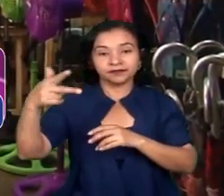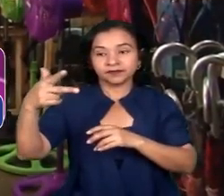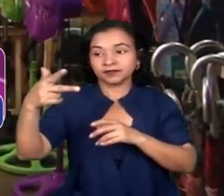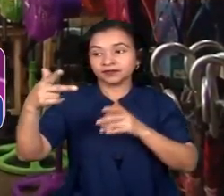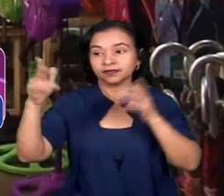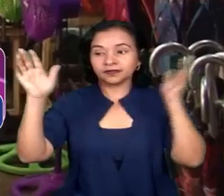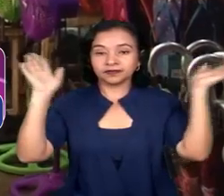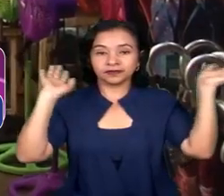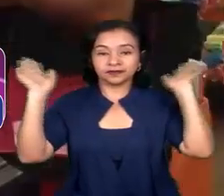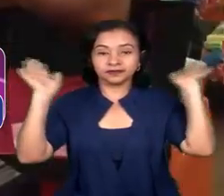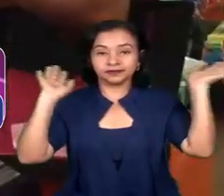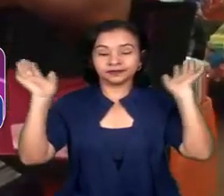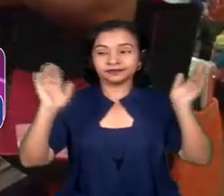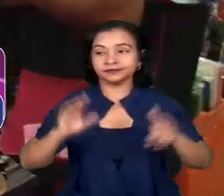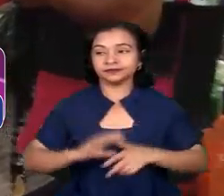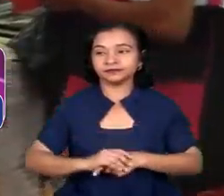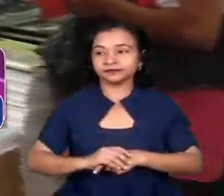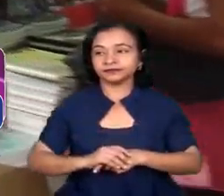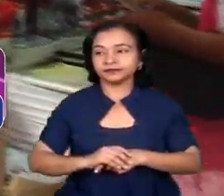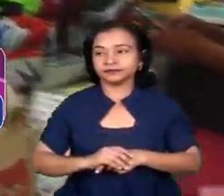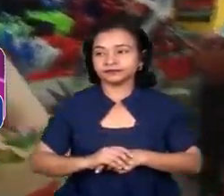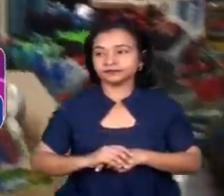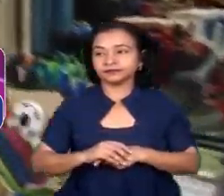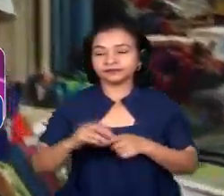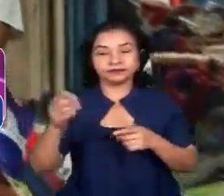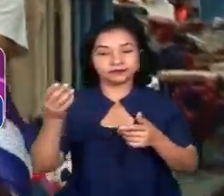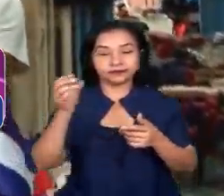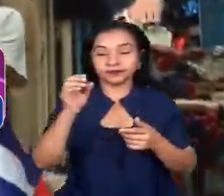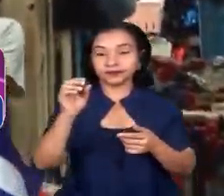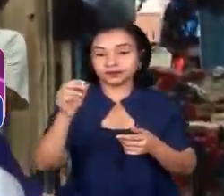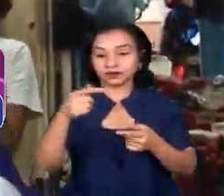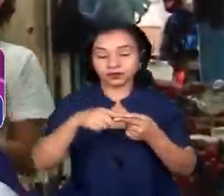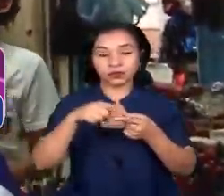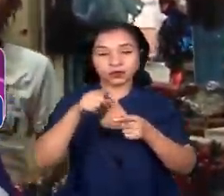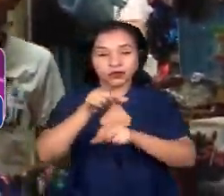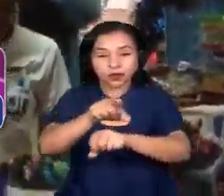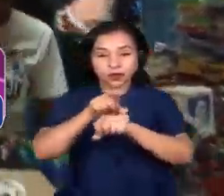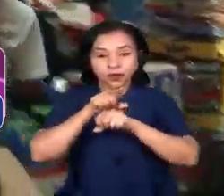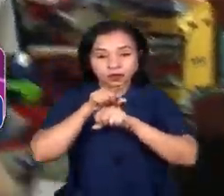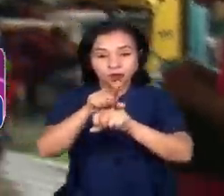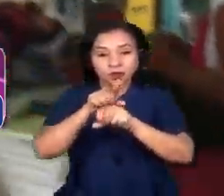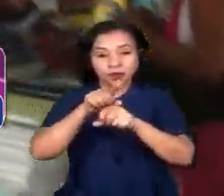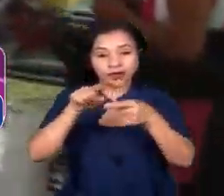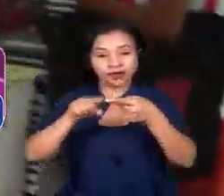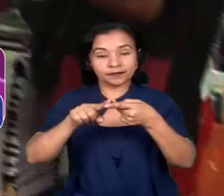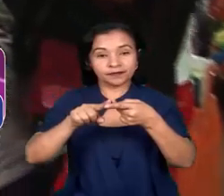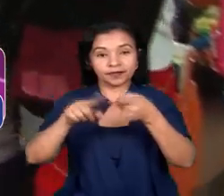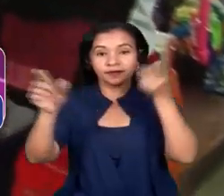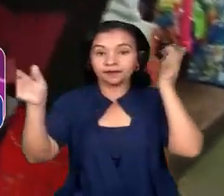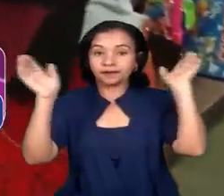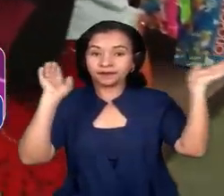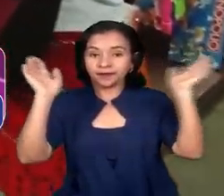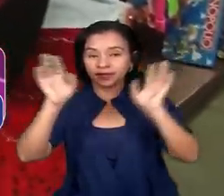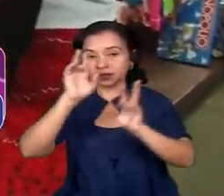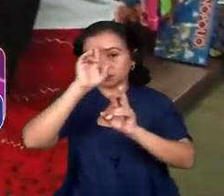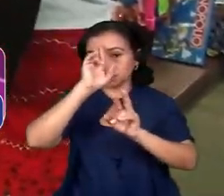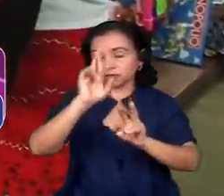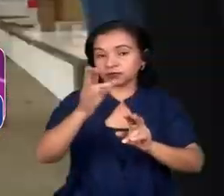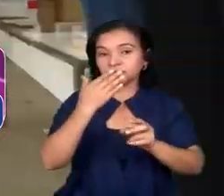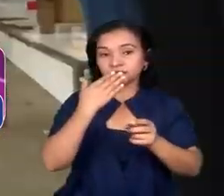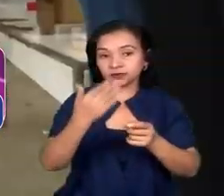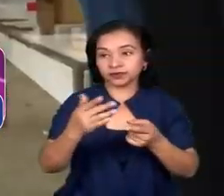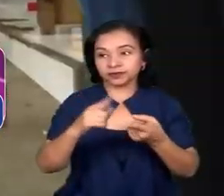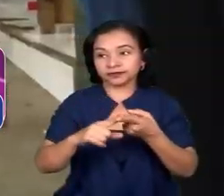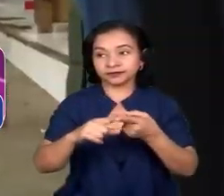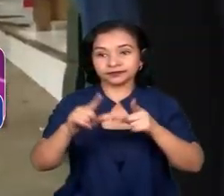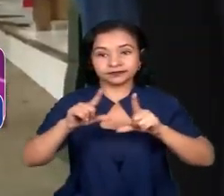son ocho mercados. También referirse que no solamente... No es solo el oriental, estamos el Roberto Güembe, que es un mercado que estuvo repleto y está excelente, y